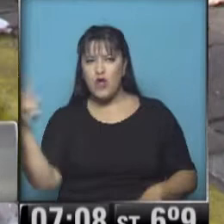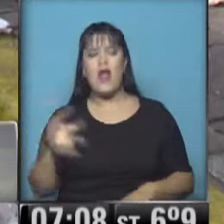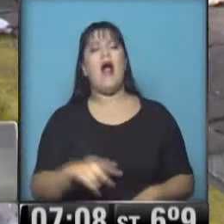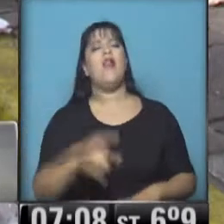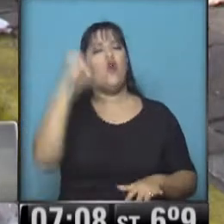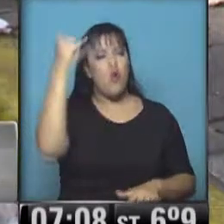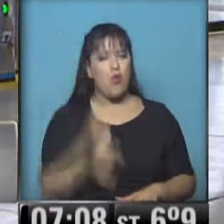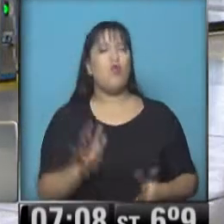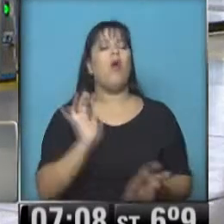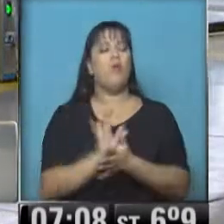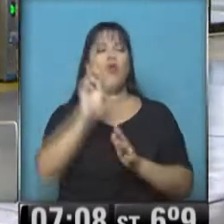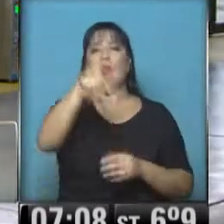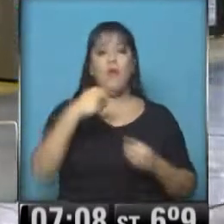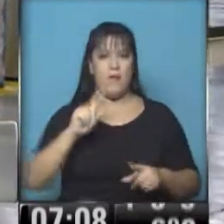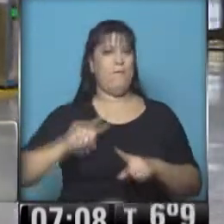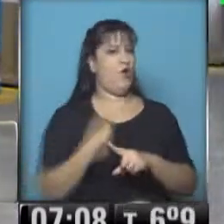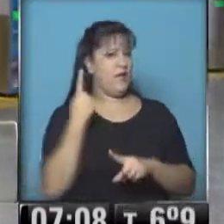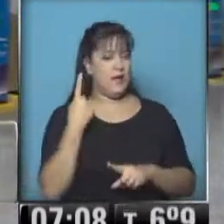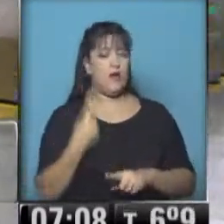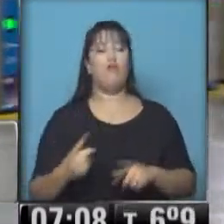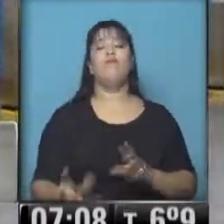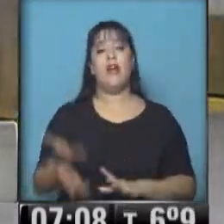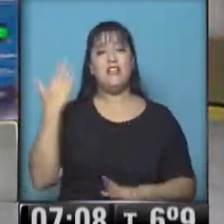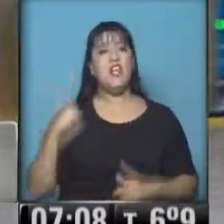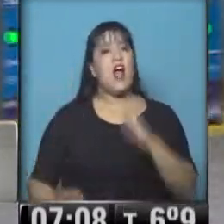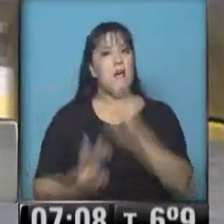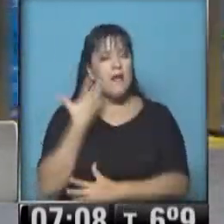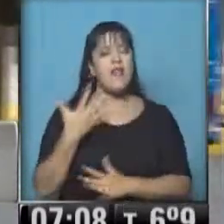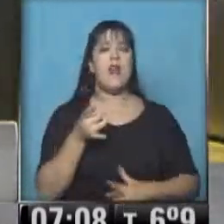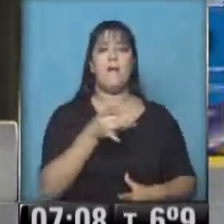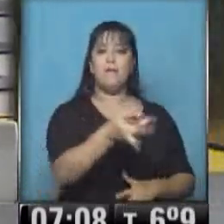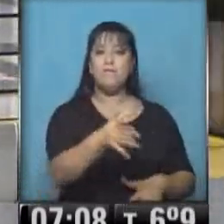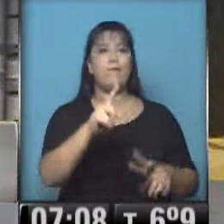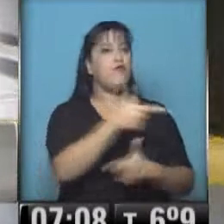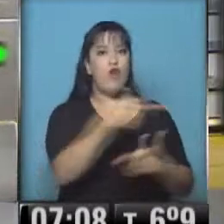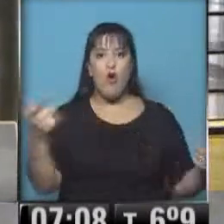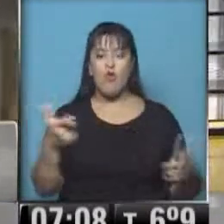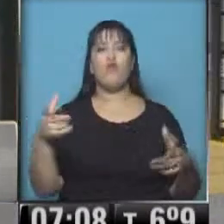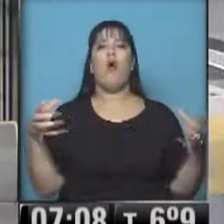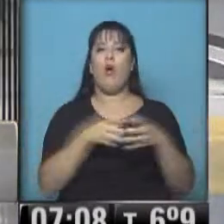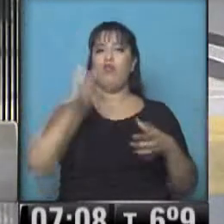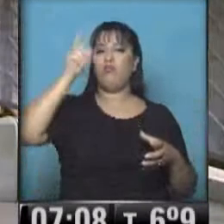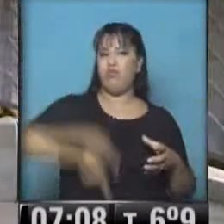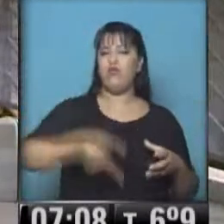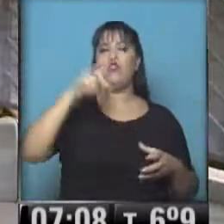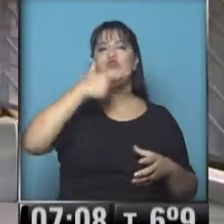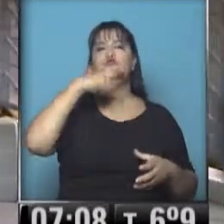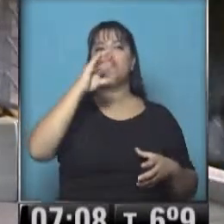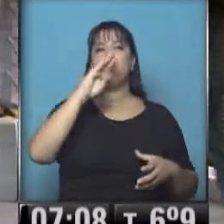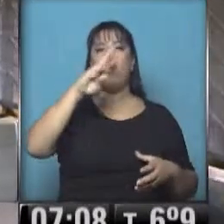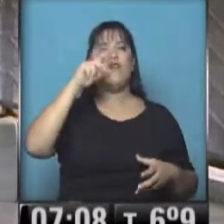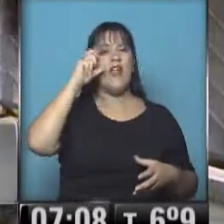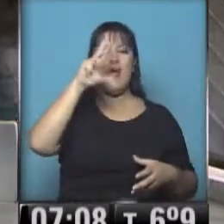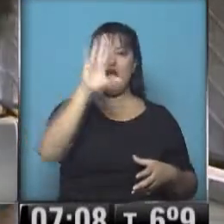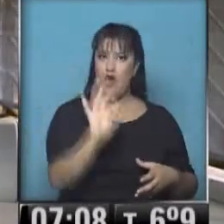contenido político por la mañana la inactividad ferroviaria de la mano del dirigente pollo sobrero que mueve la mayoría de